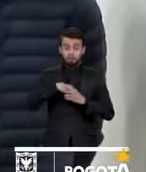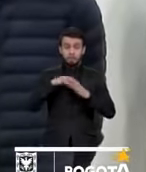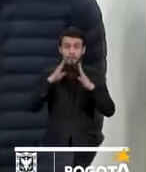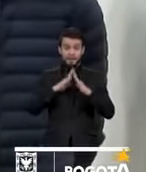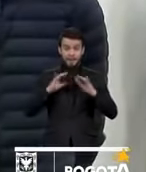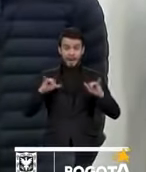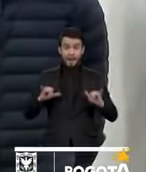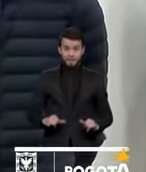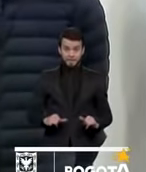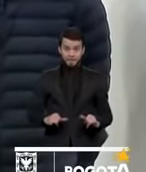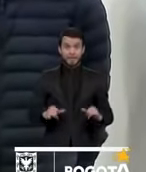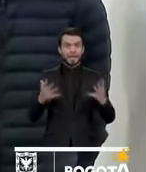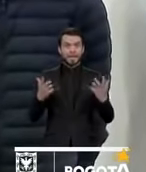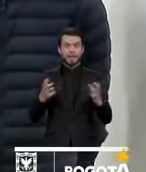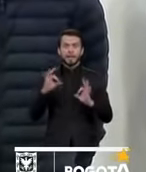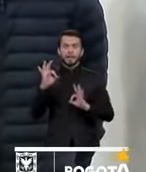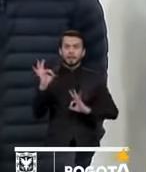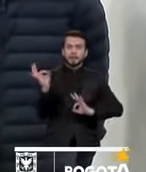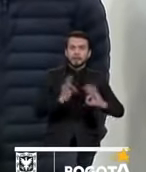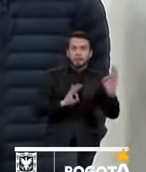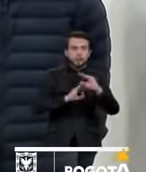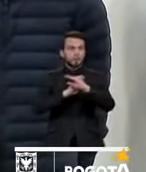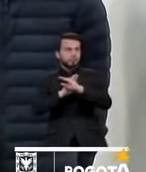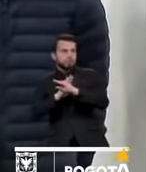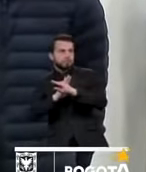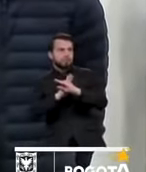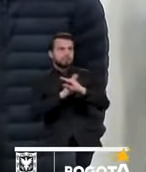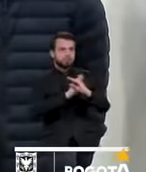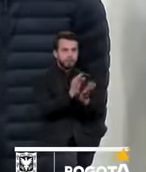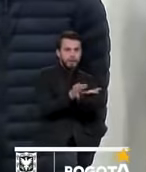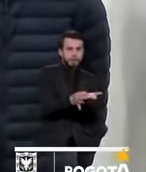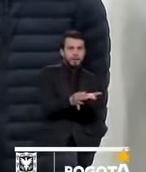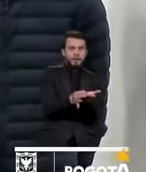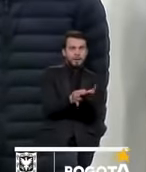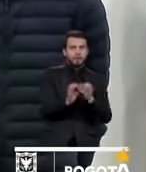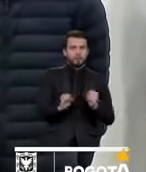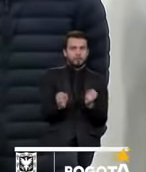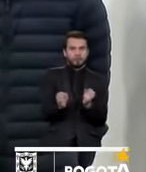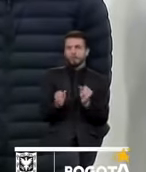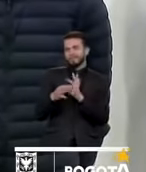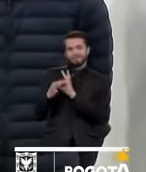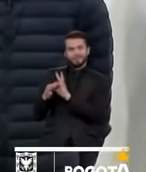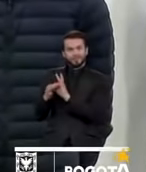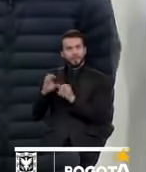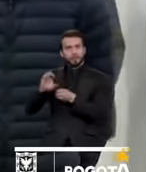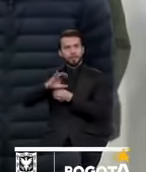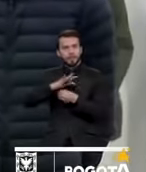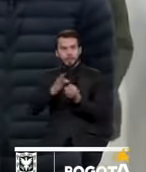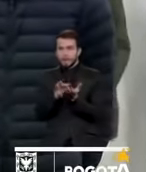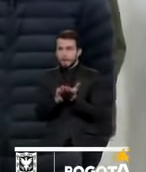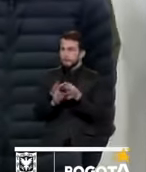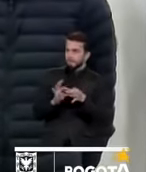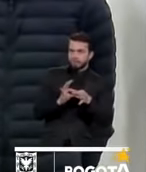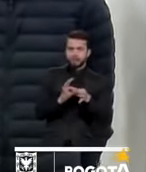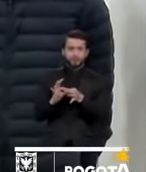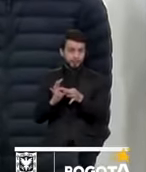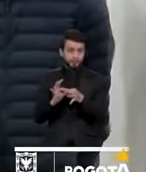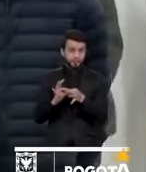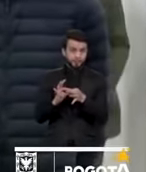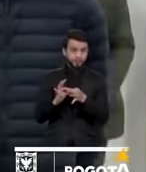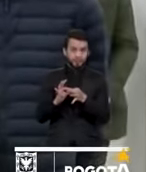red pública de salud y lo hemos venido haciendo. Nosotros también tenemos hoy 110 vehículos que hacen la